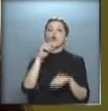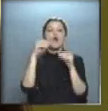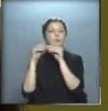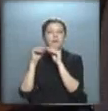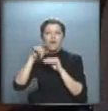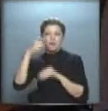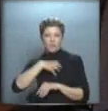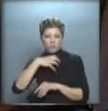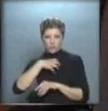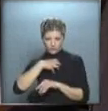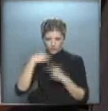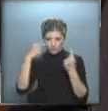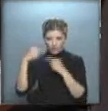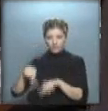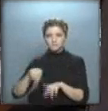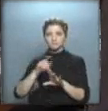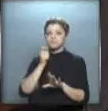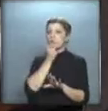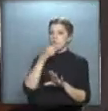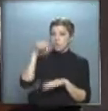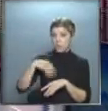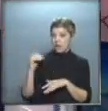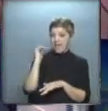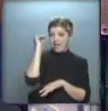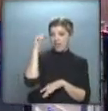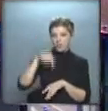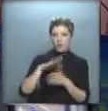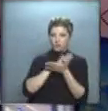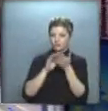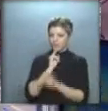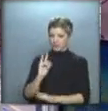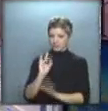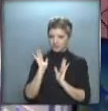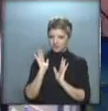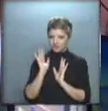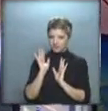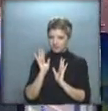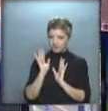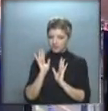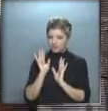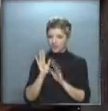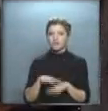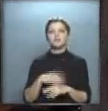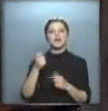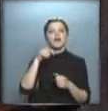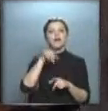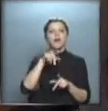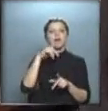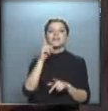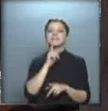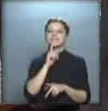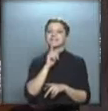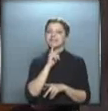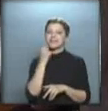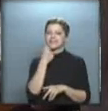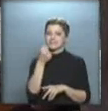Entre otros cursos, pero ¿por qué? Porque ya estás grande, o sea, lo tenés que solucionar con los puños. ¿Por qué es lo que te imponen básicamente acá, Bahía?